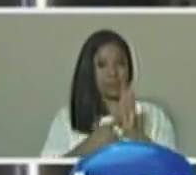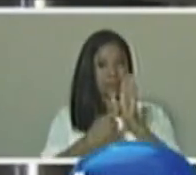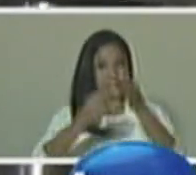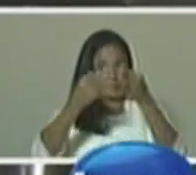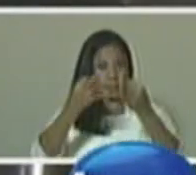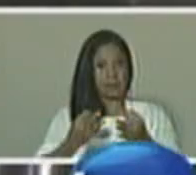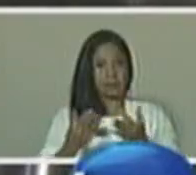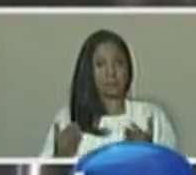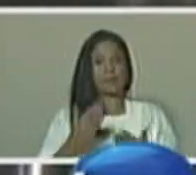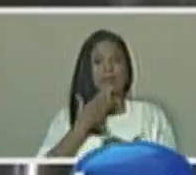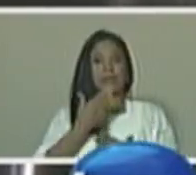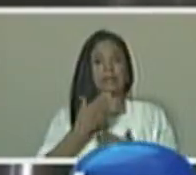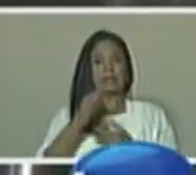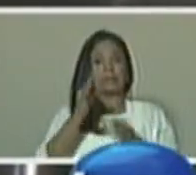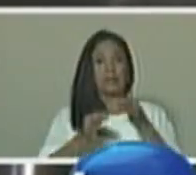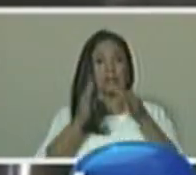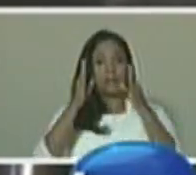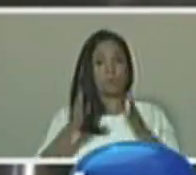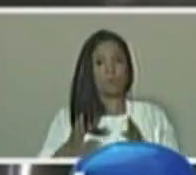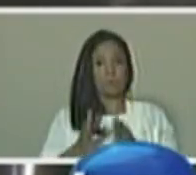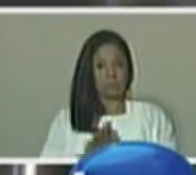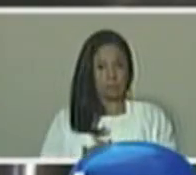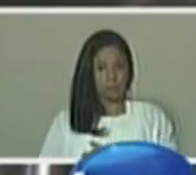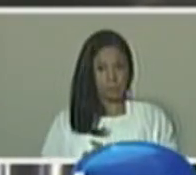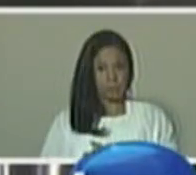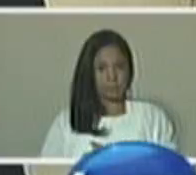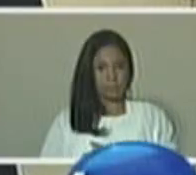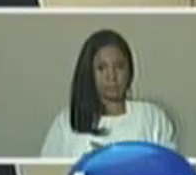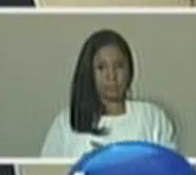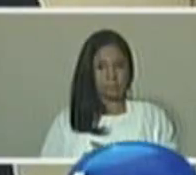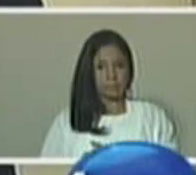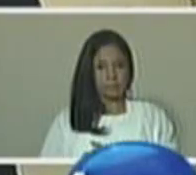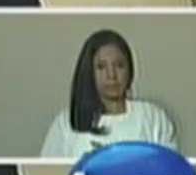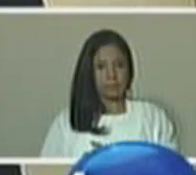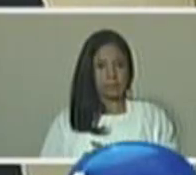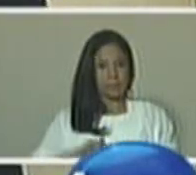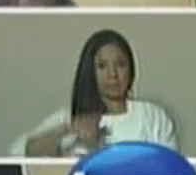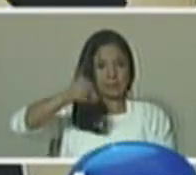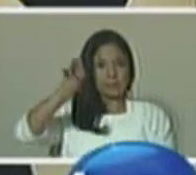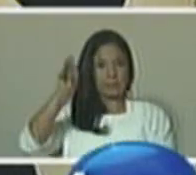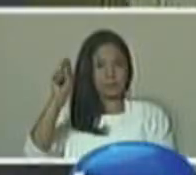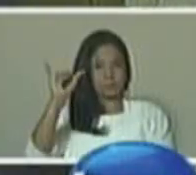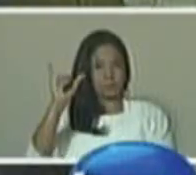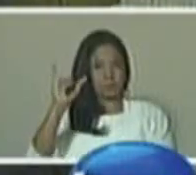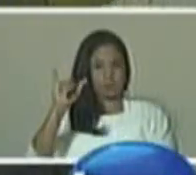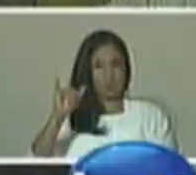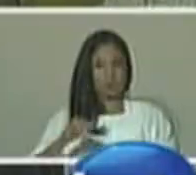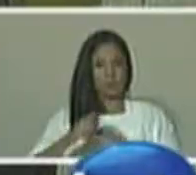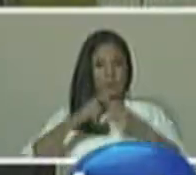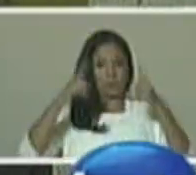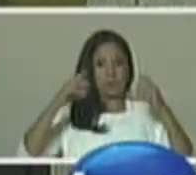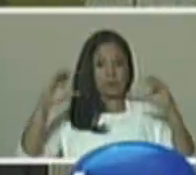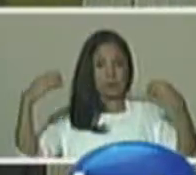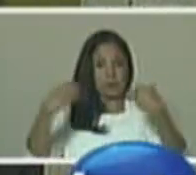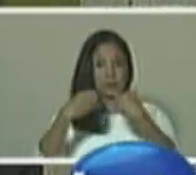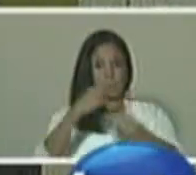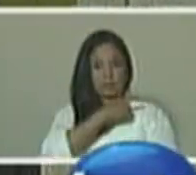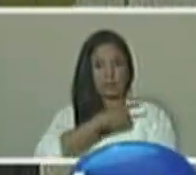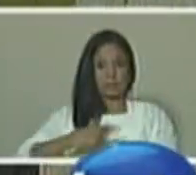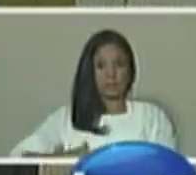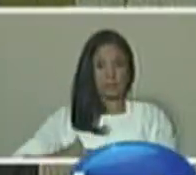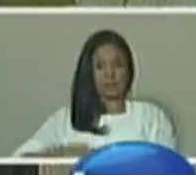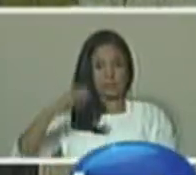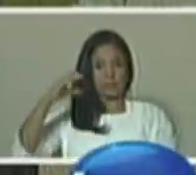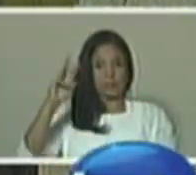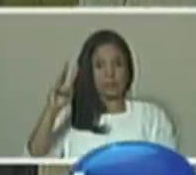Gracias al jurado calificador. Y ahí está Judy con la gran copa y el presidente de Cable and Wireless.